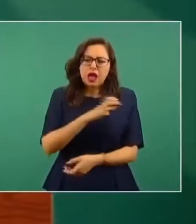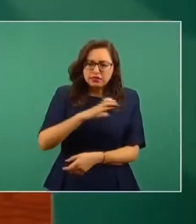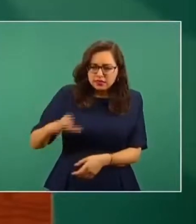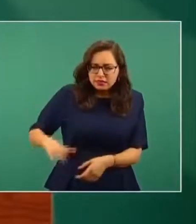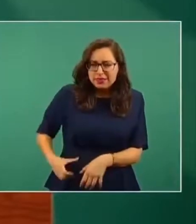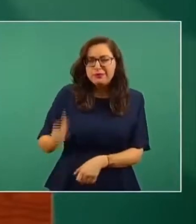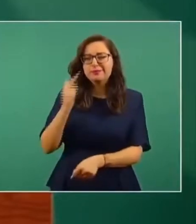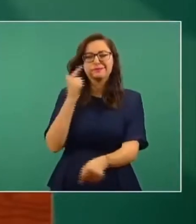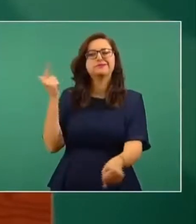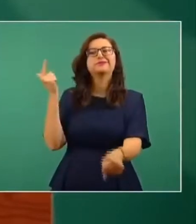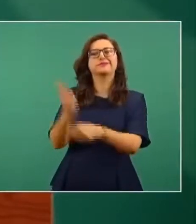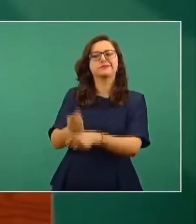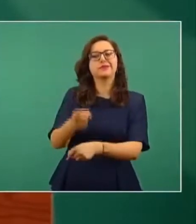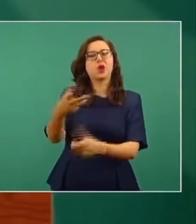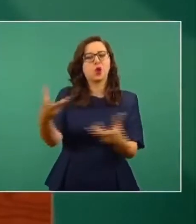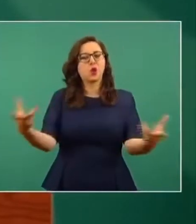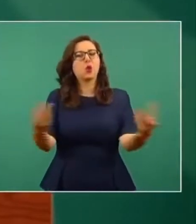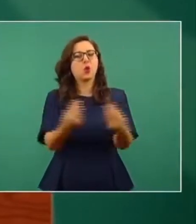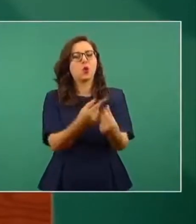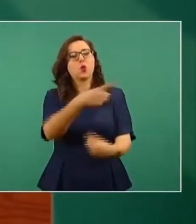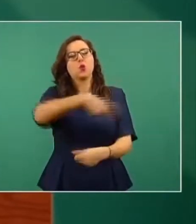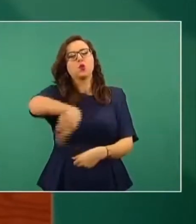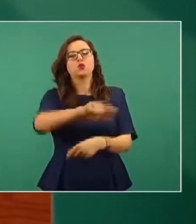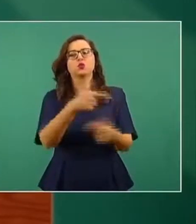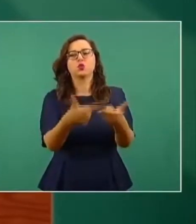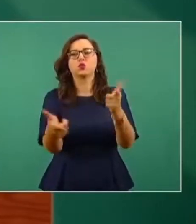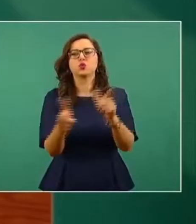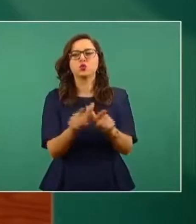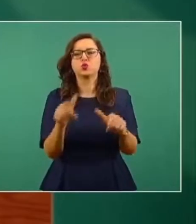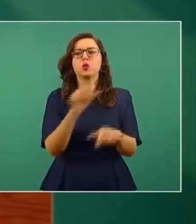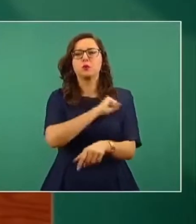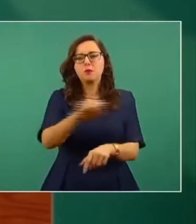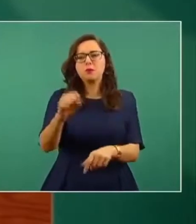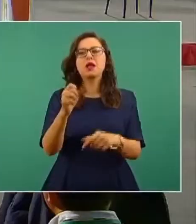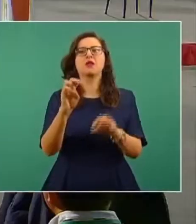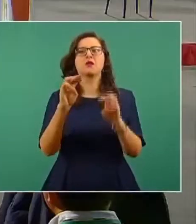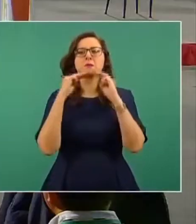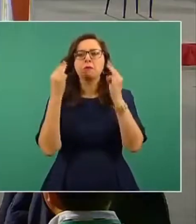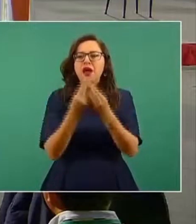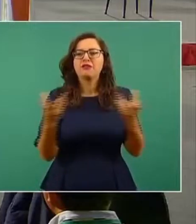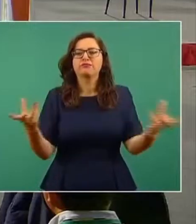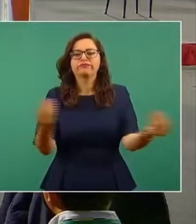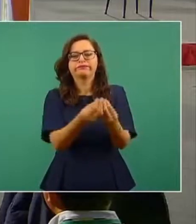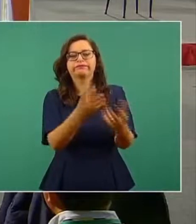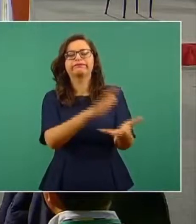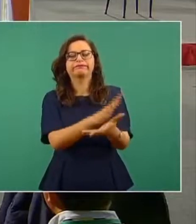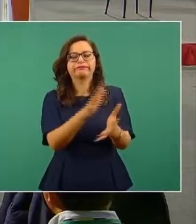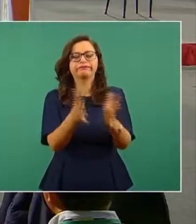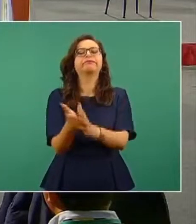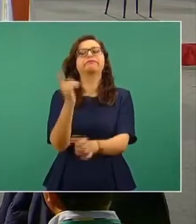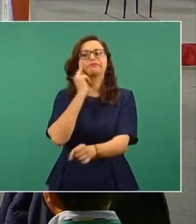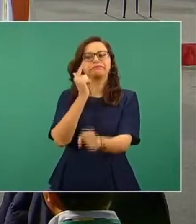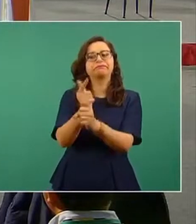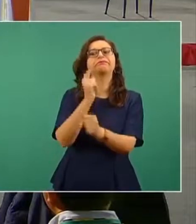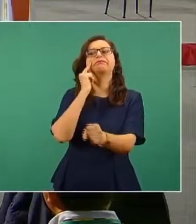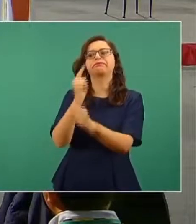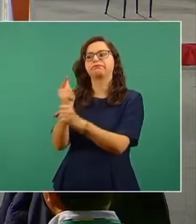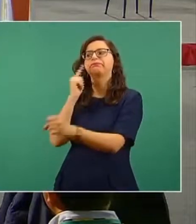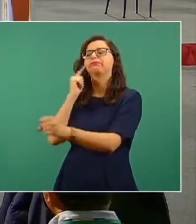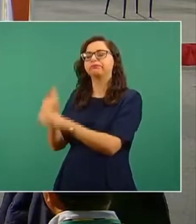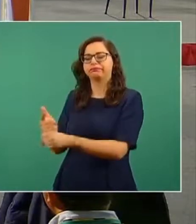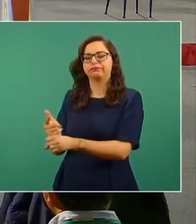organizada o vínculos con la delincuencia de cuello blanco. También consultaremos,